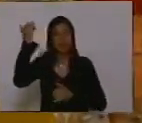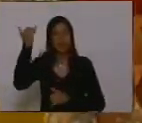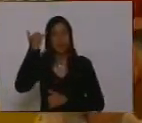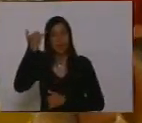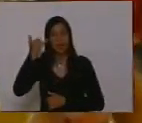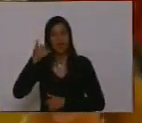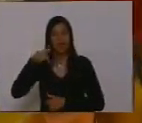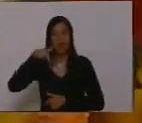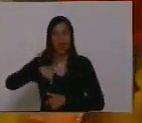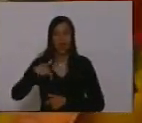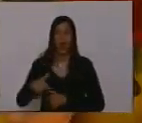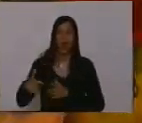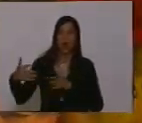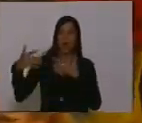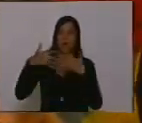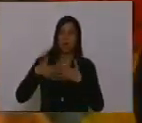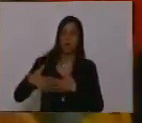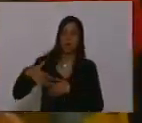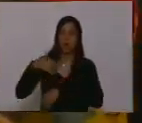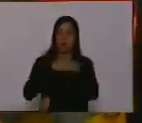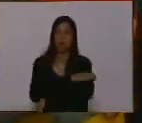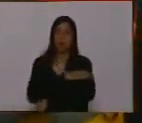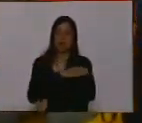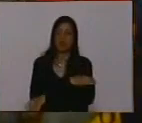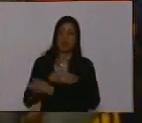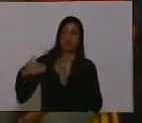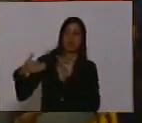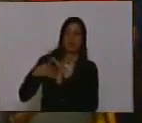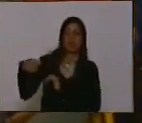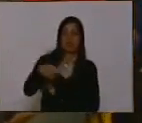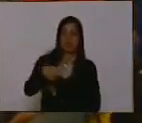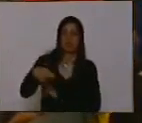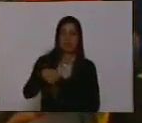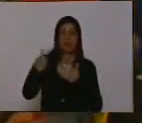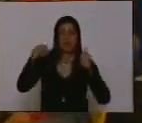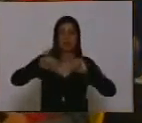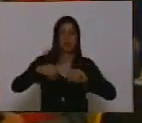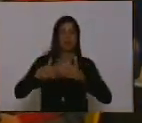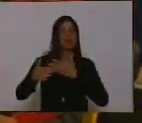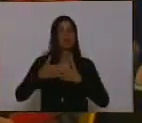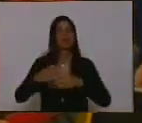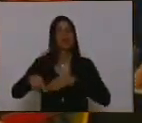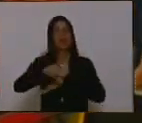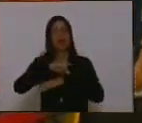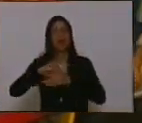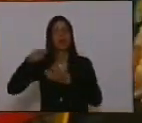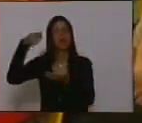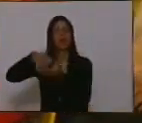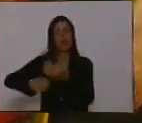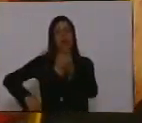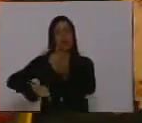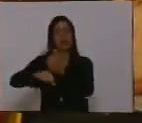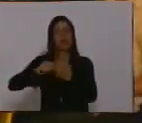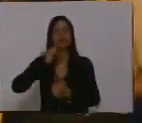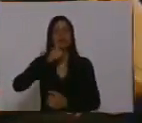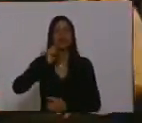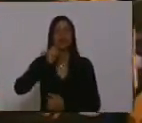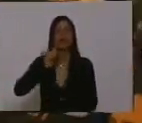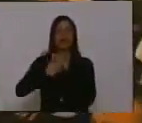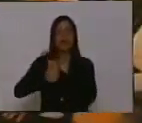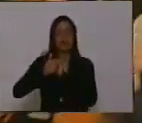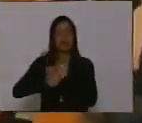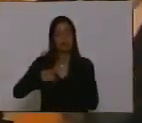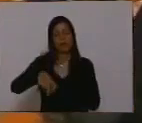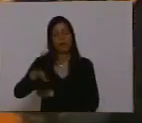a pesar de la guerra económica, en nuestro país se sigue invirtiendo en materia deportiva. Hoy, a pesar de la guerra económica, en nuestro país